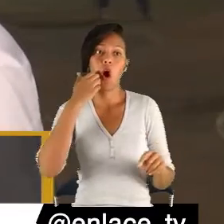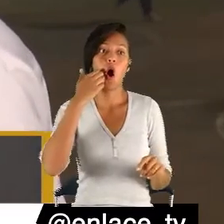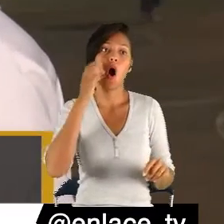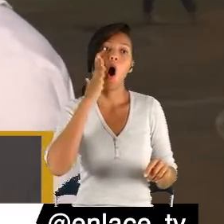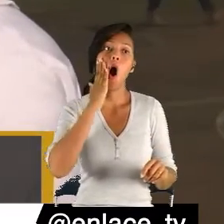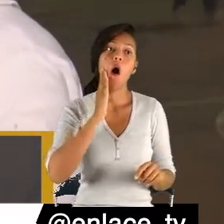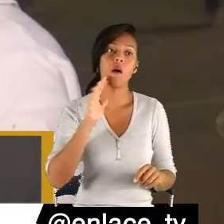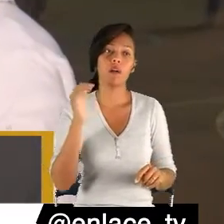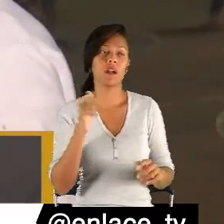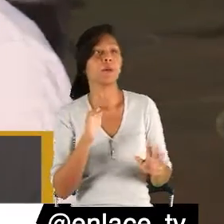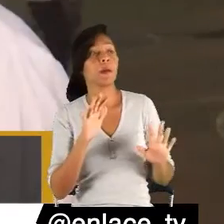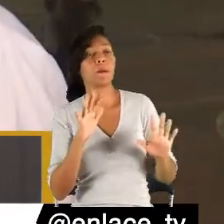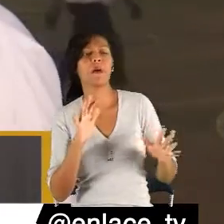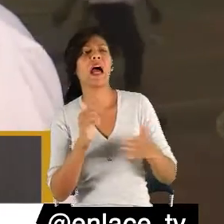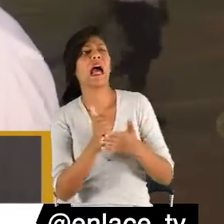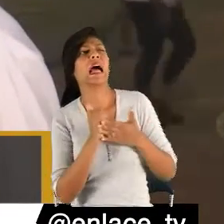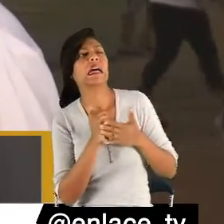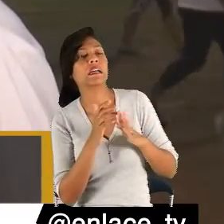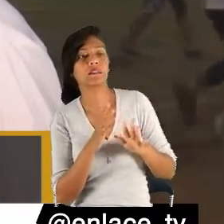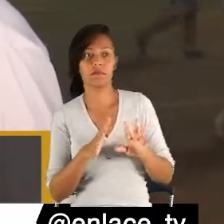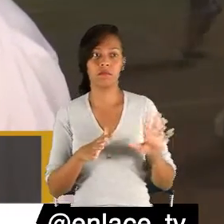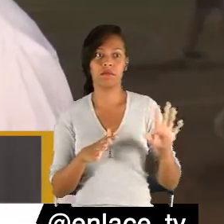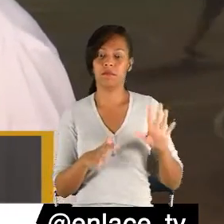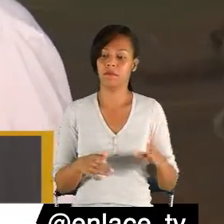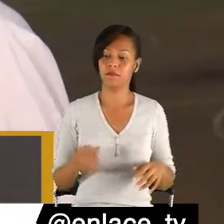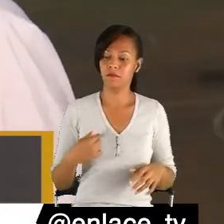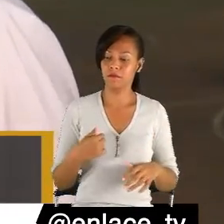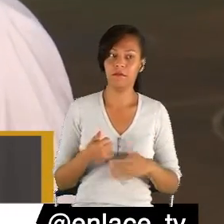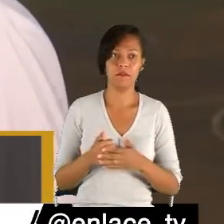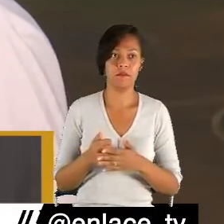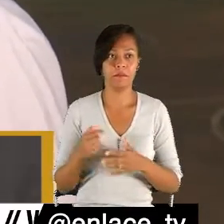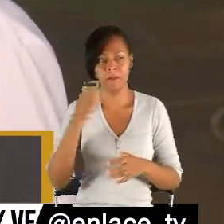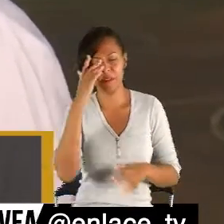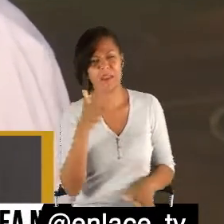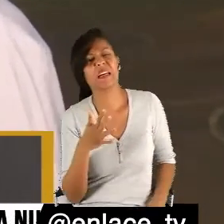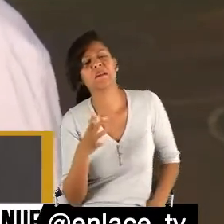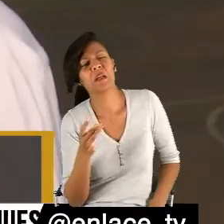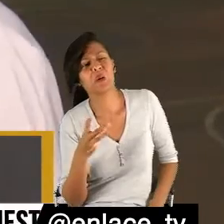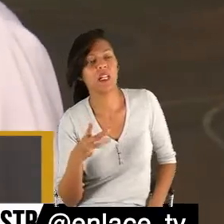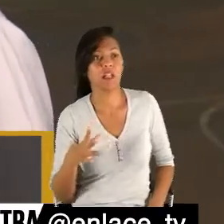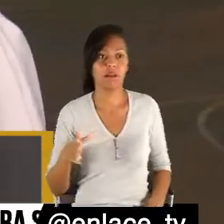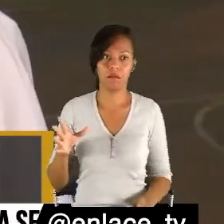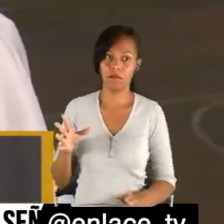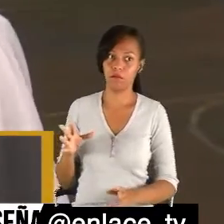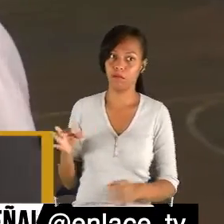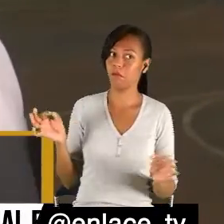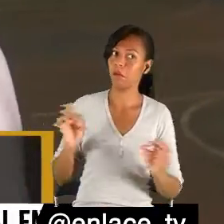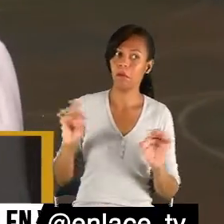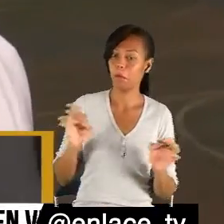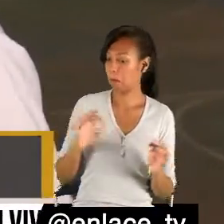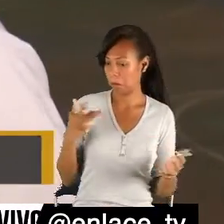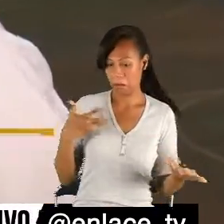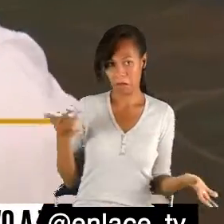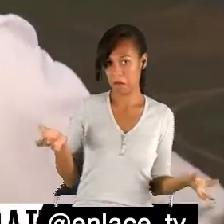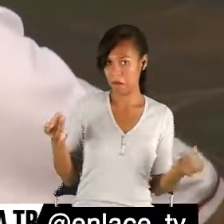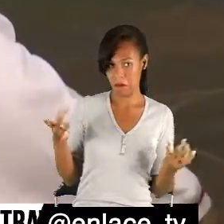que le ayude pero eso no me tico que mientras me subo porque me duelen las rodillas no me duelen en el alma siquiera